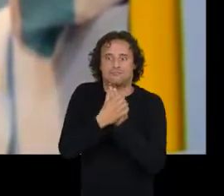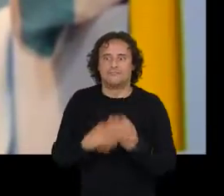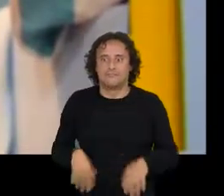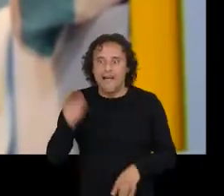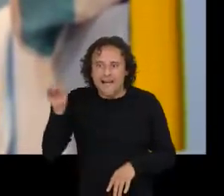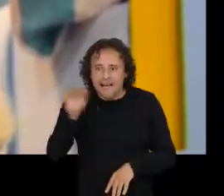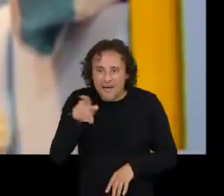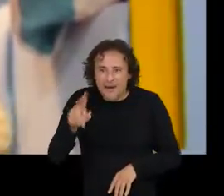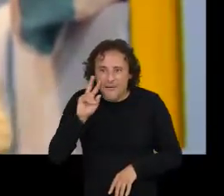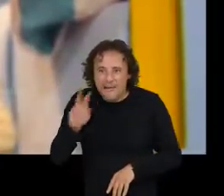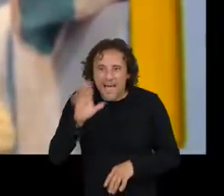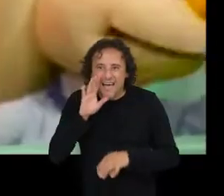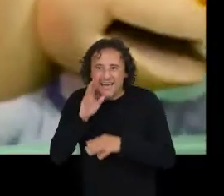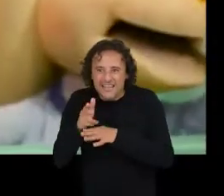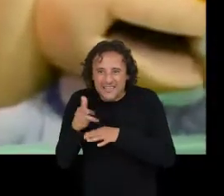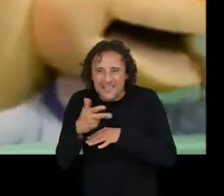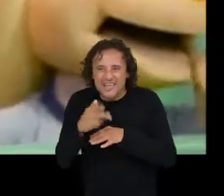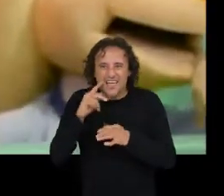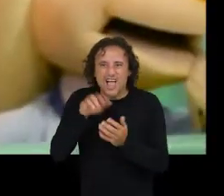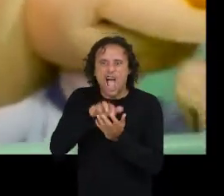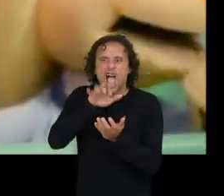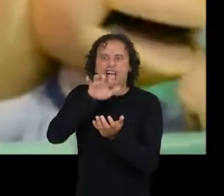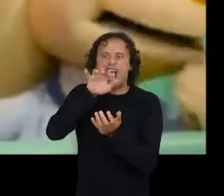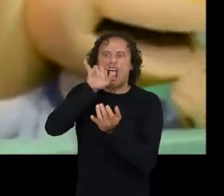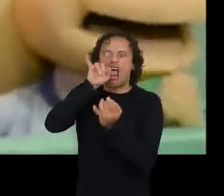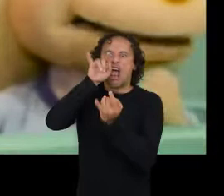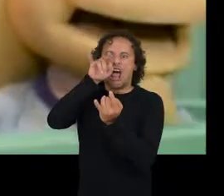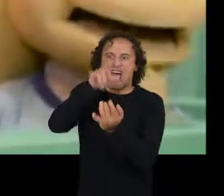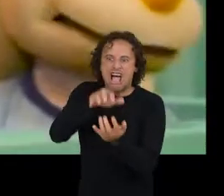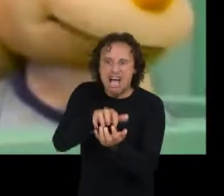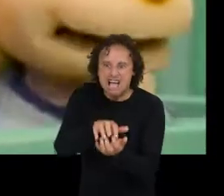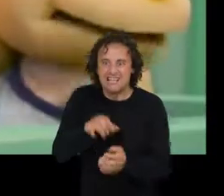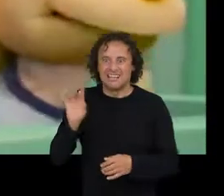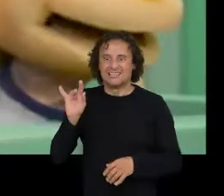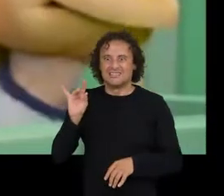amarela abre a boca. Ay, sí.